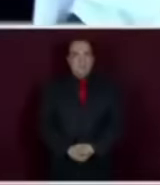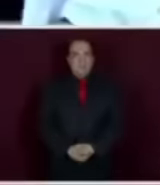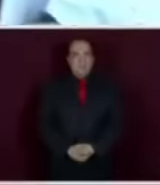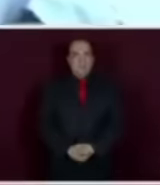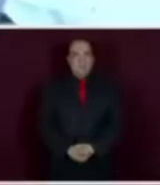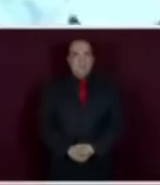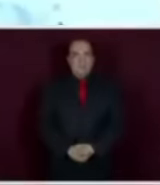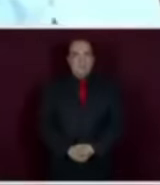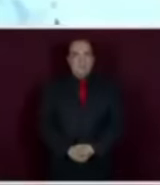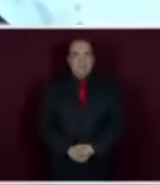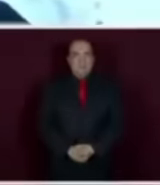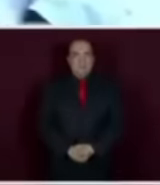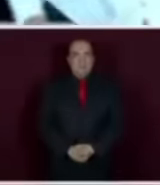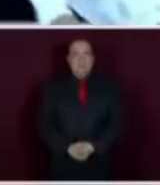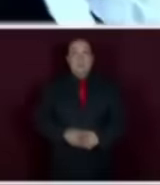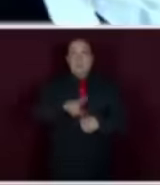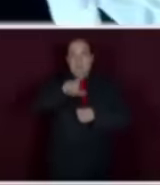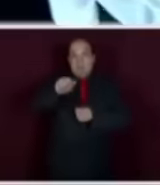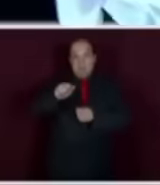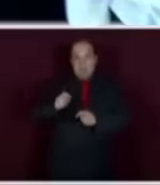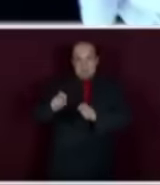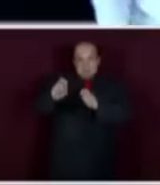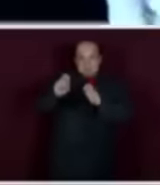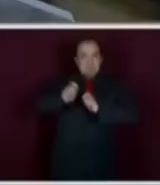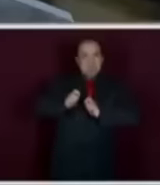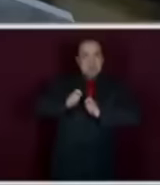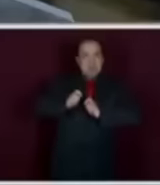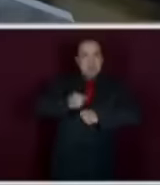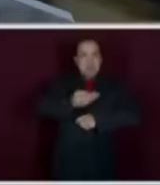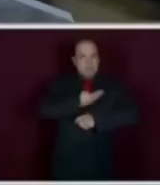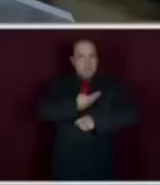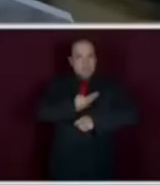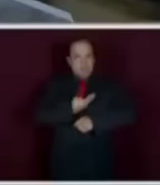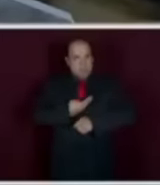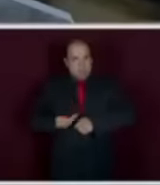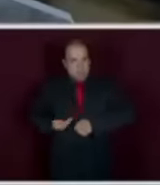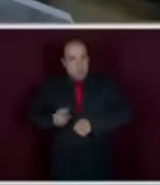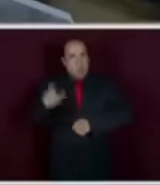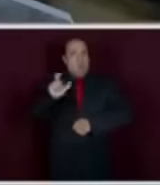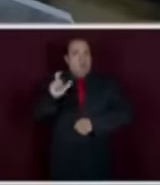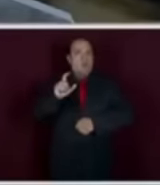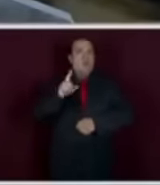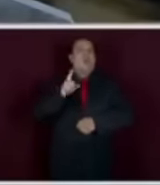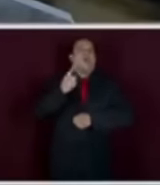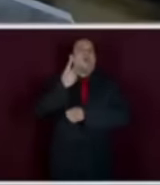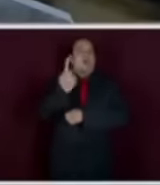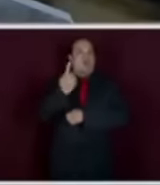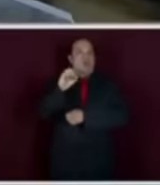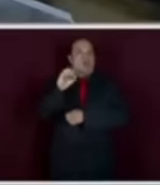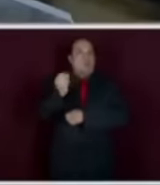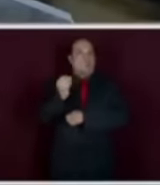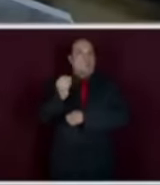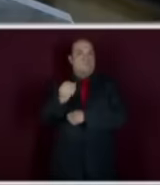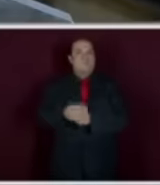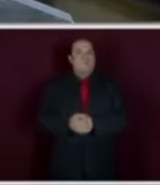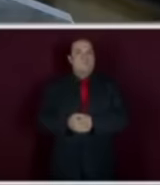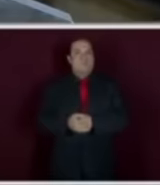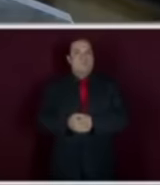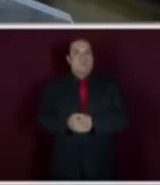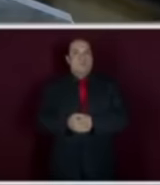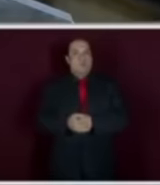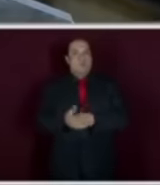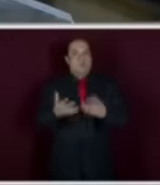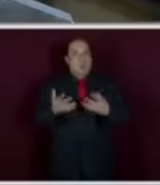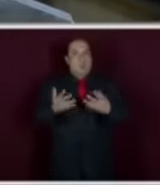Y hasta la toma de posesión del 1 de octubre, nos dedicaremos junto